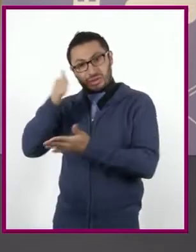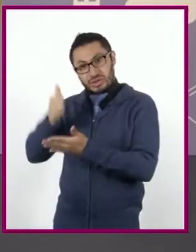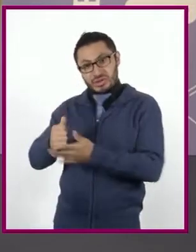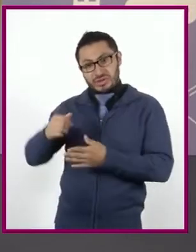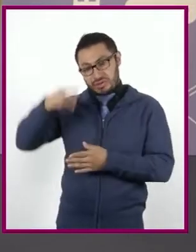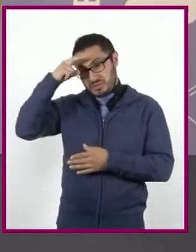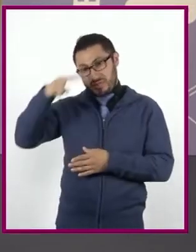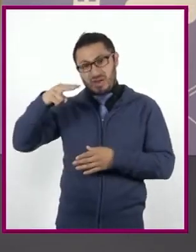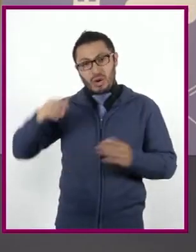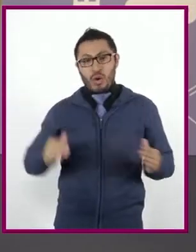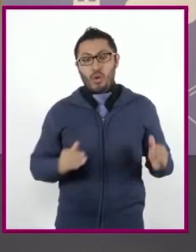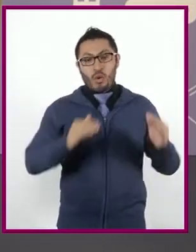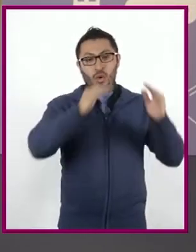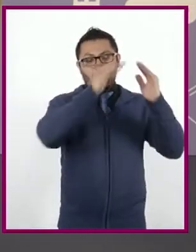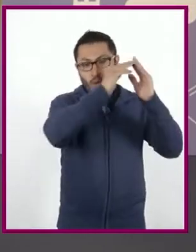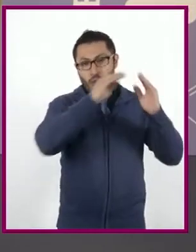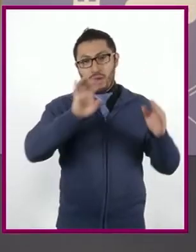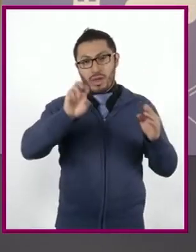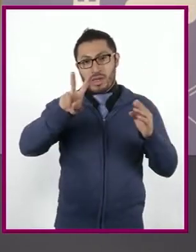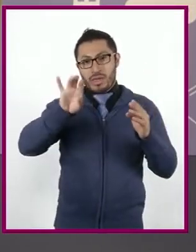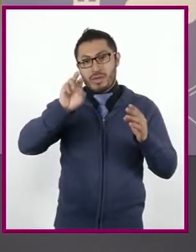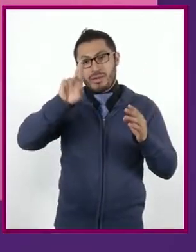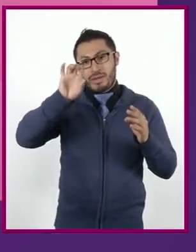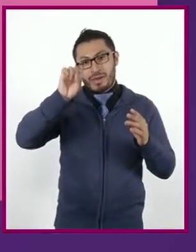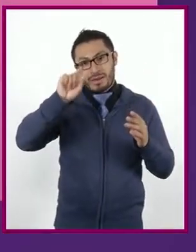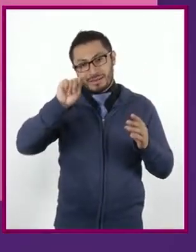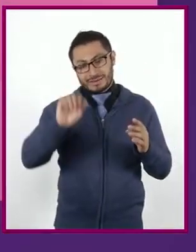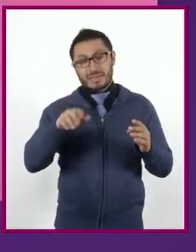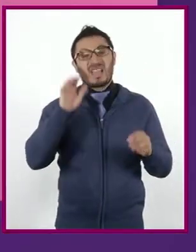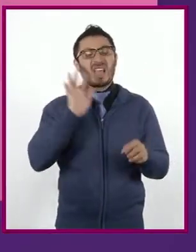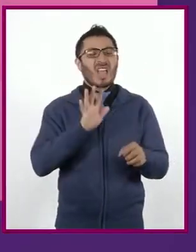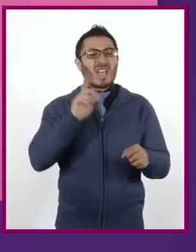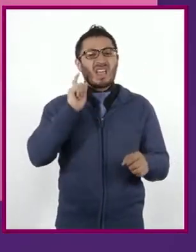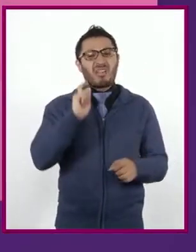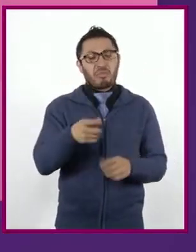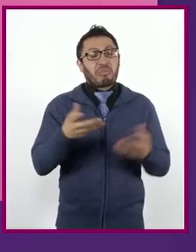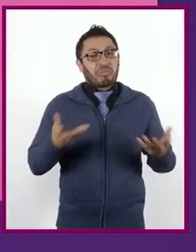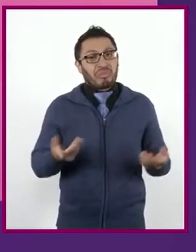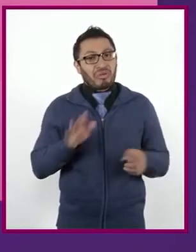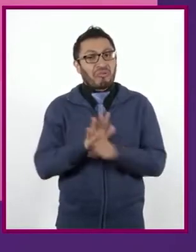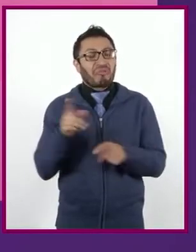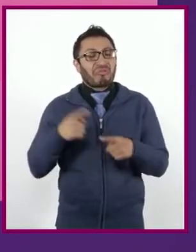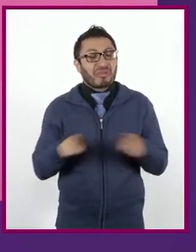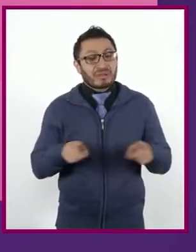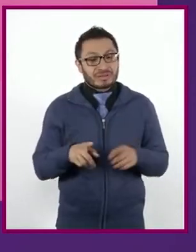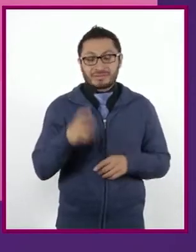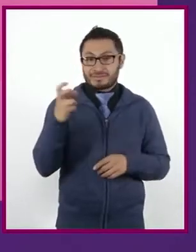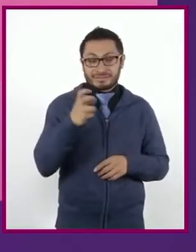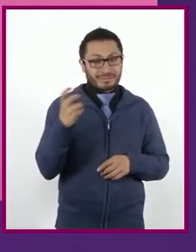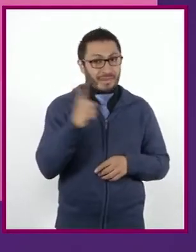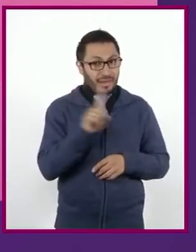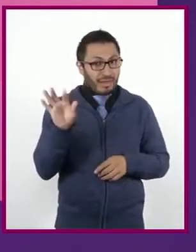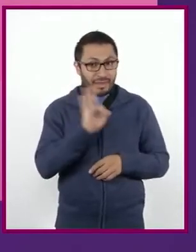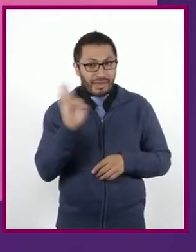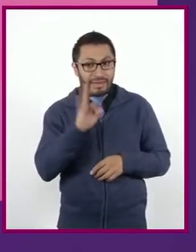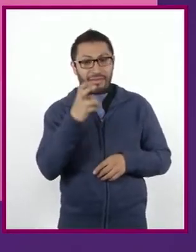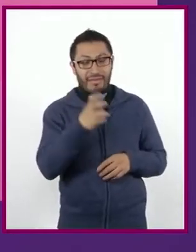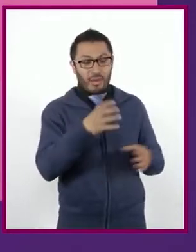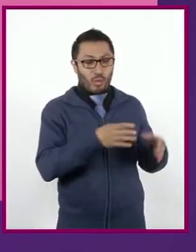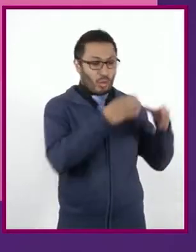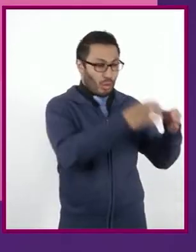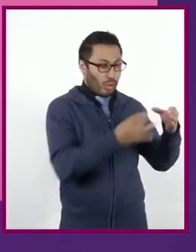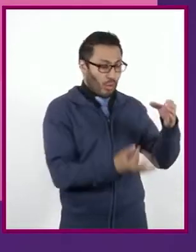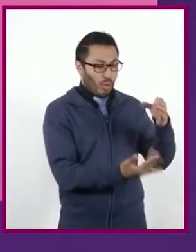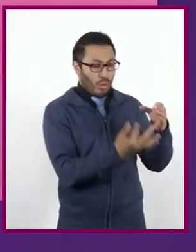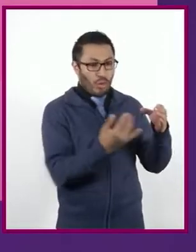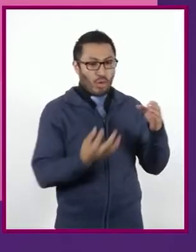Monte Everest. ¿A qué se debe? Si ese mismo recipiente lo pones al fuego, empezará a